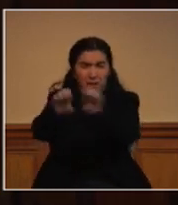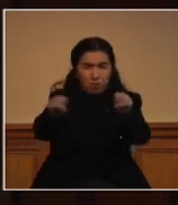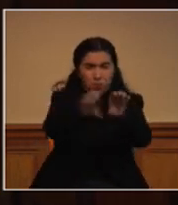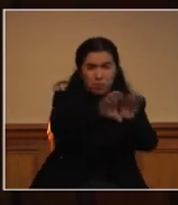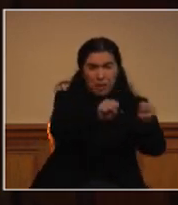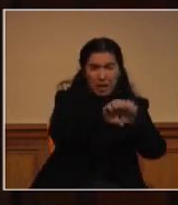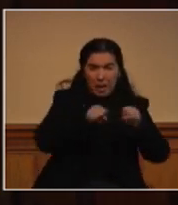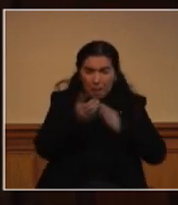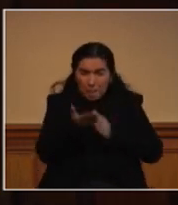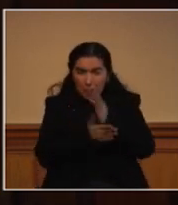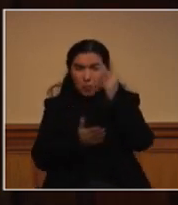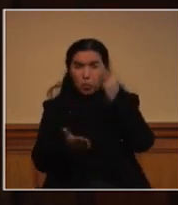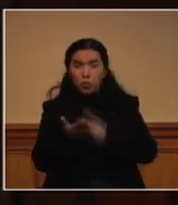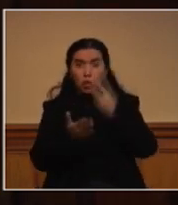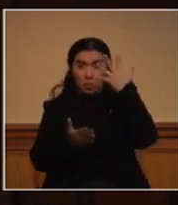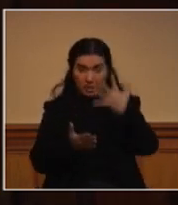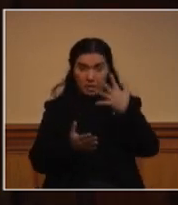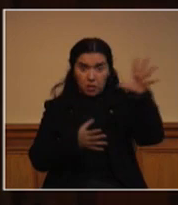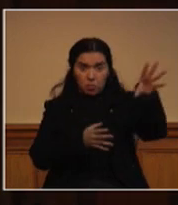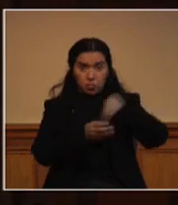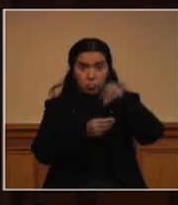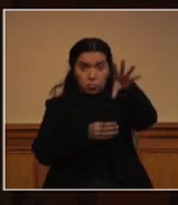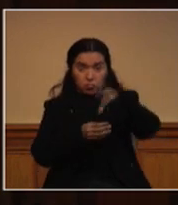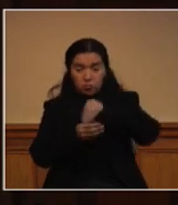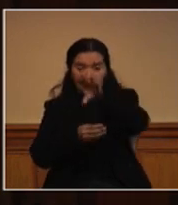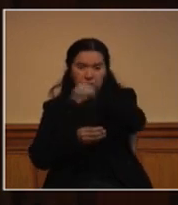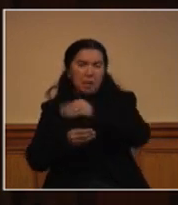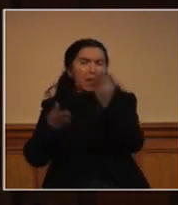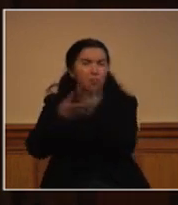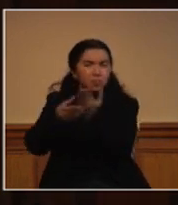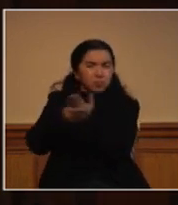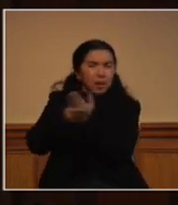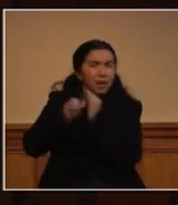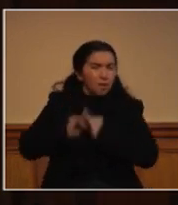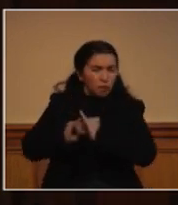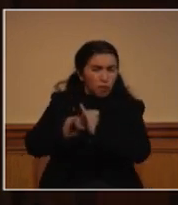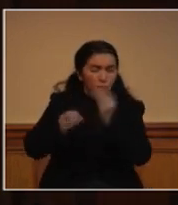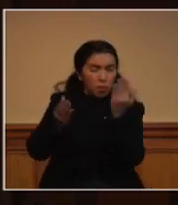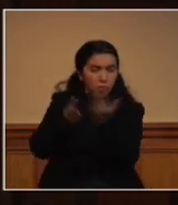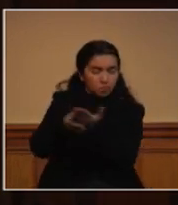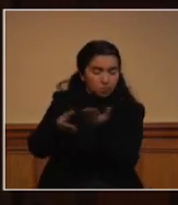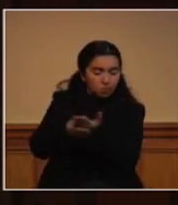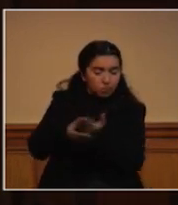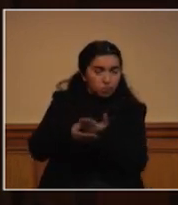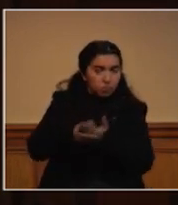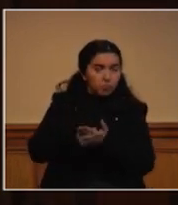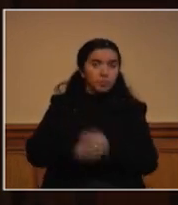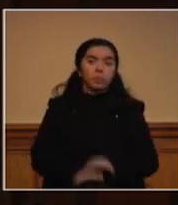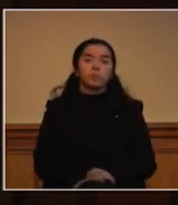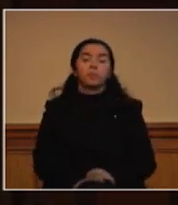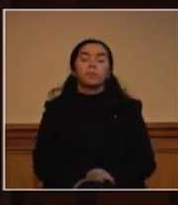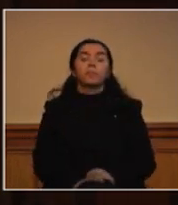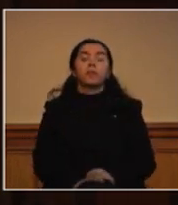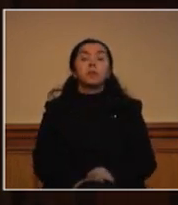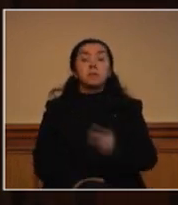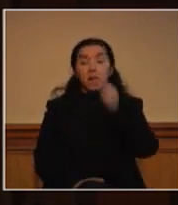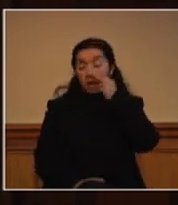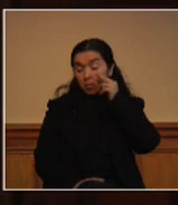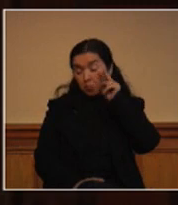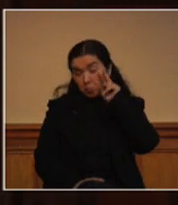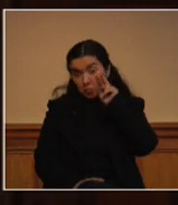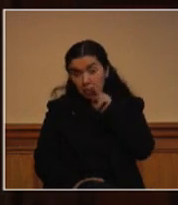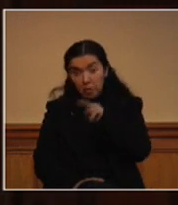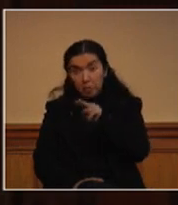del 2005 se han ido recogiendo en distintos informes anuales, y en donde podemos ir